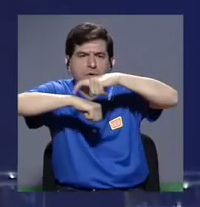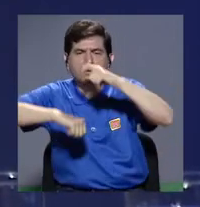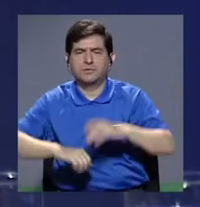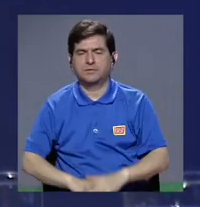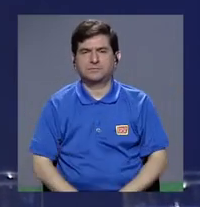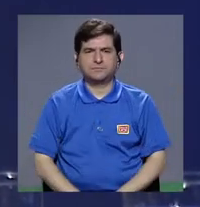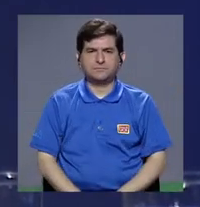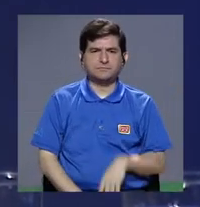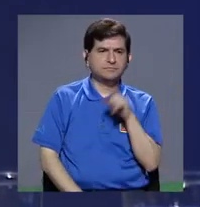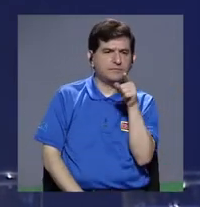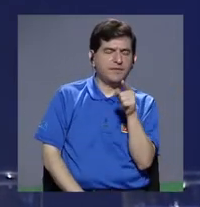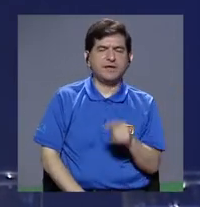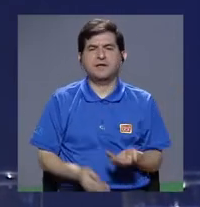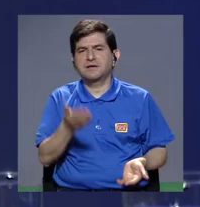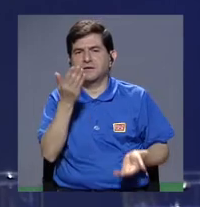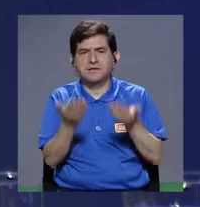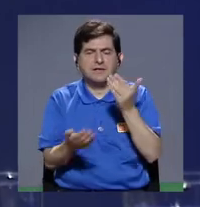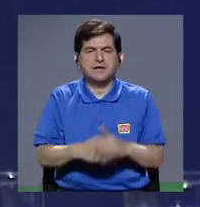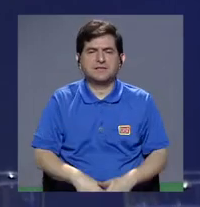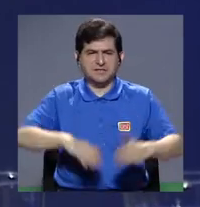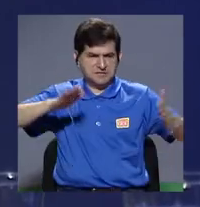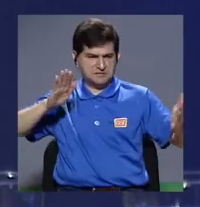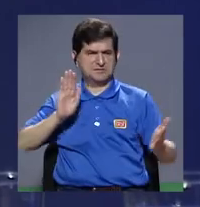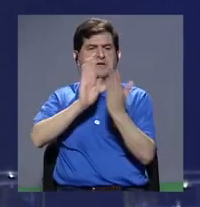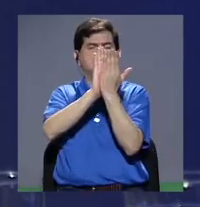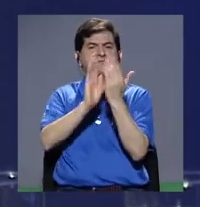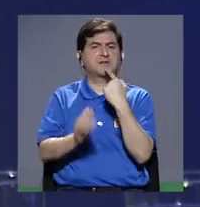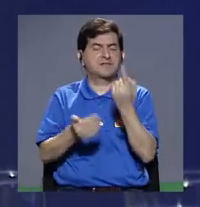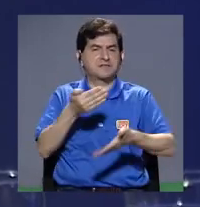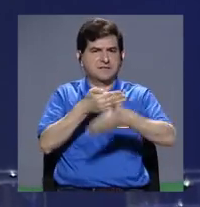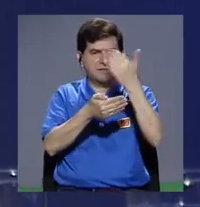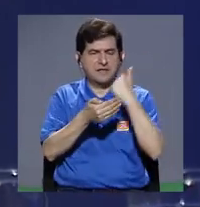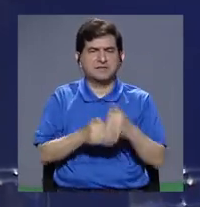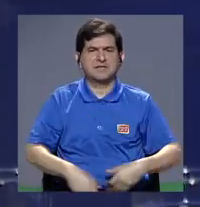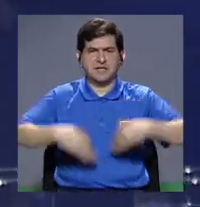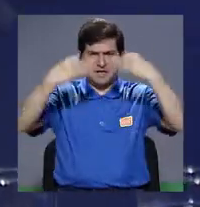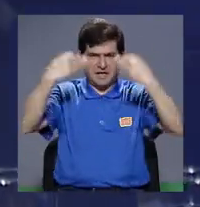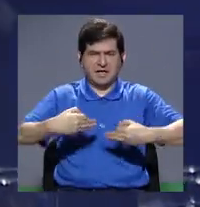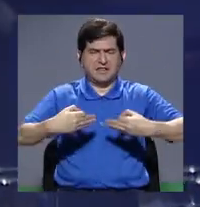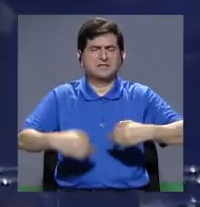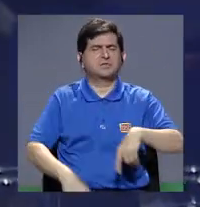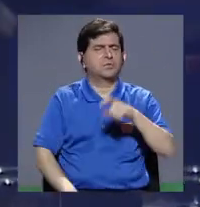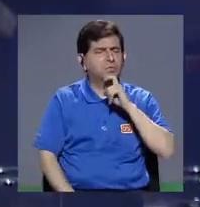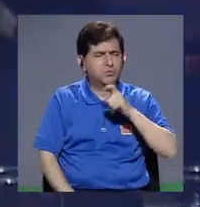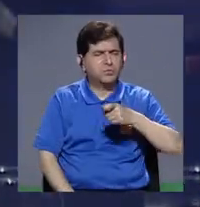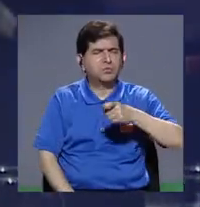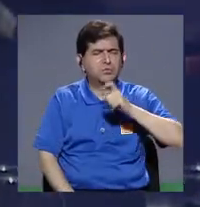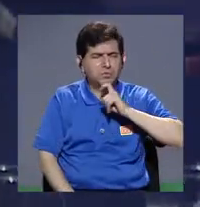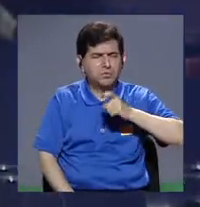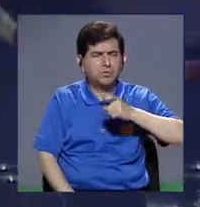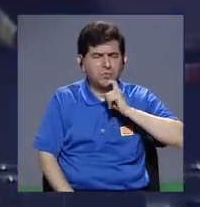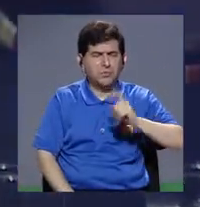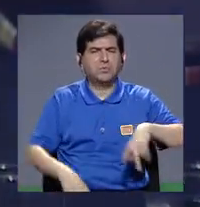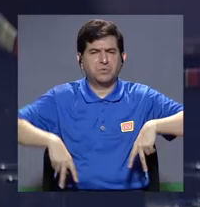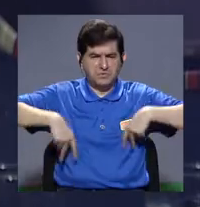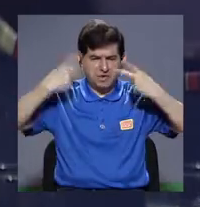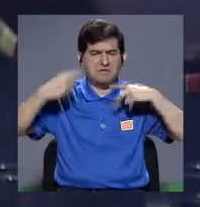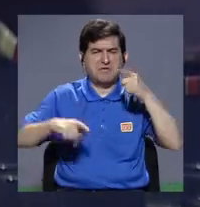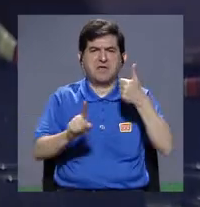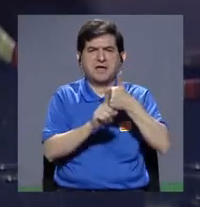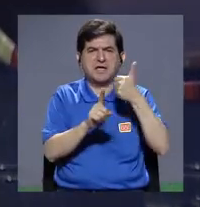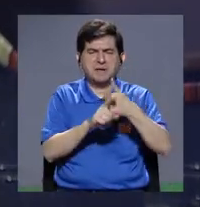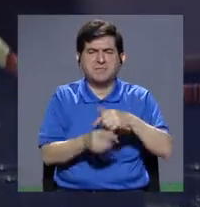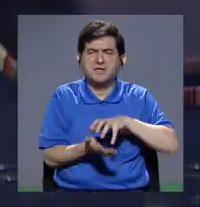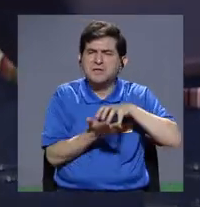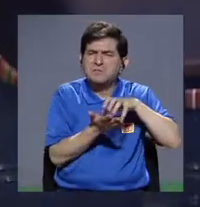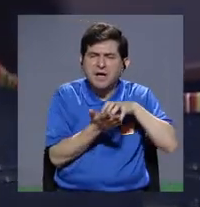donde en donde se enfrenta decía anteriormente con decisiones muy muy difíciles de vida en donde ella